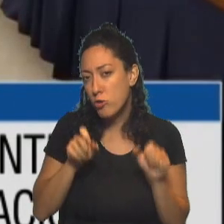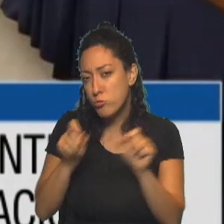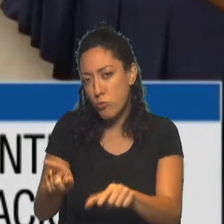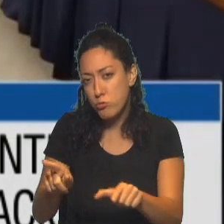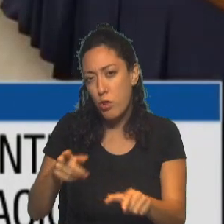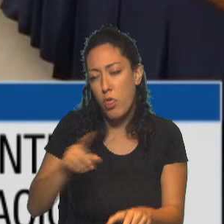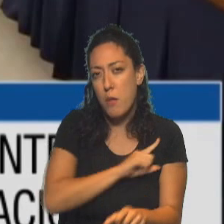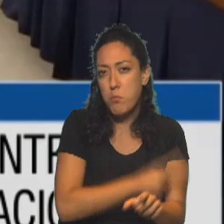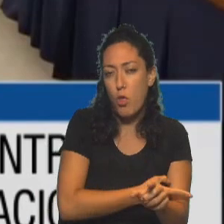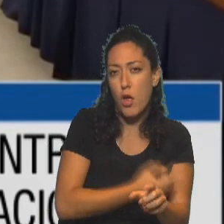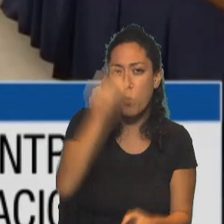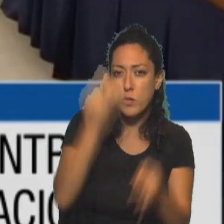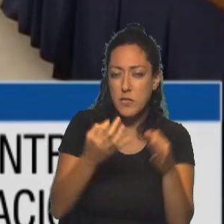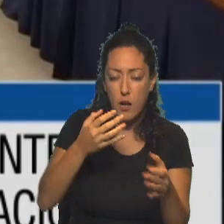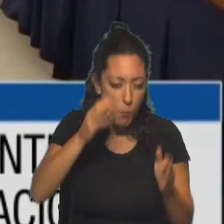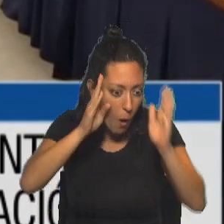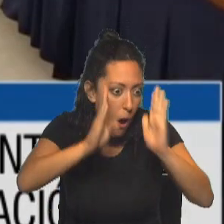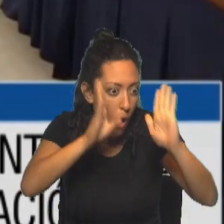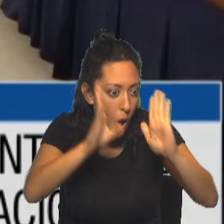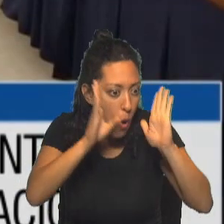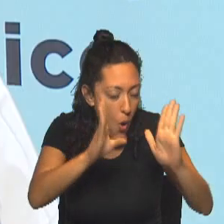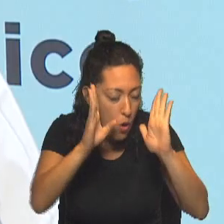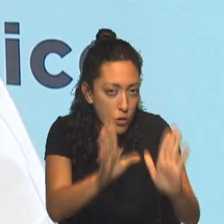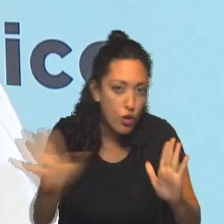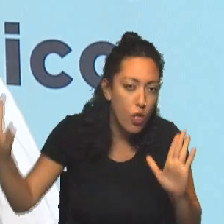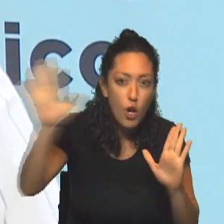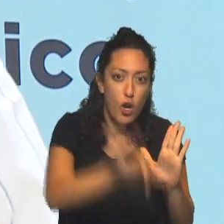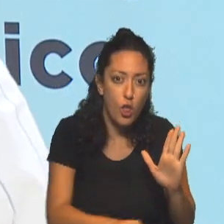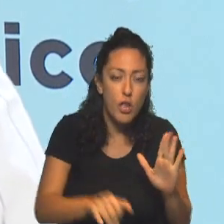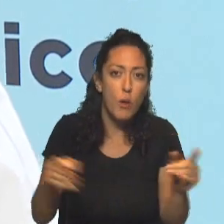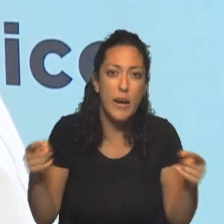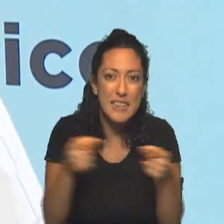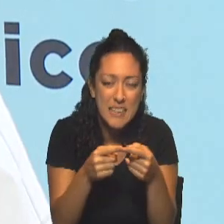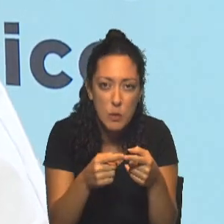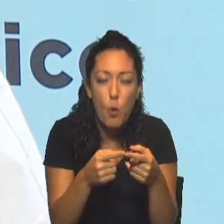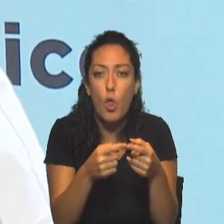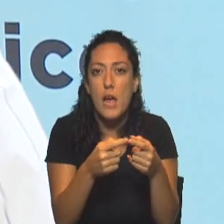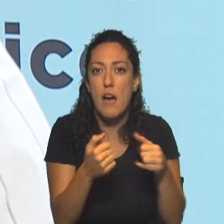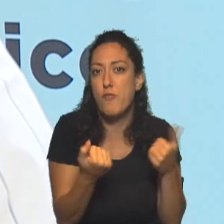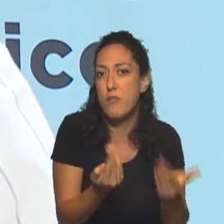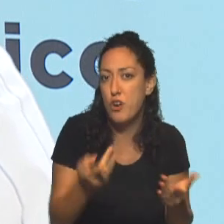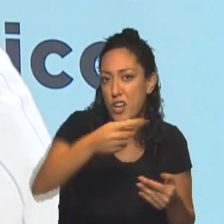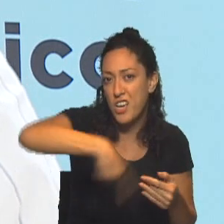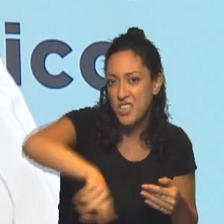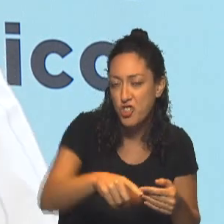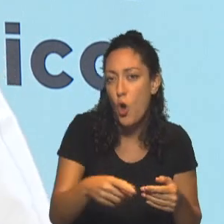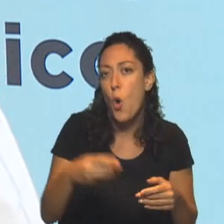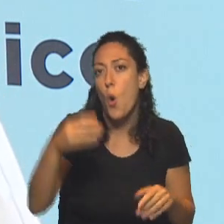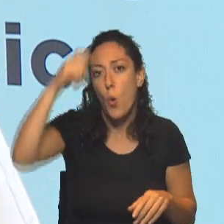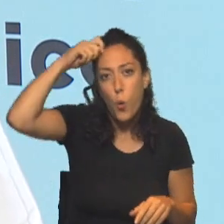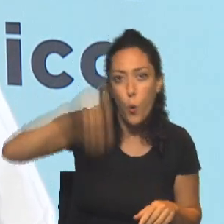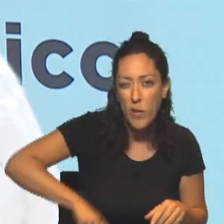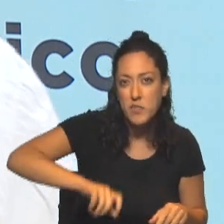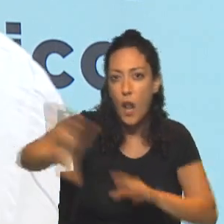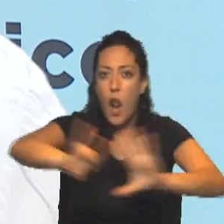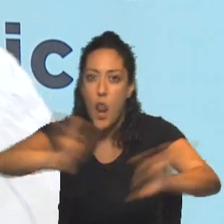Poder Judicial como una obsesión, en donde no dejó un día de hacer cosas en función del Poder Judicial, ya sea de designar jueces